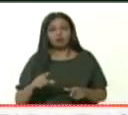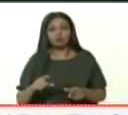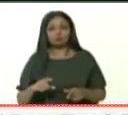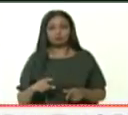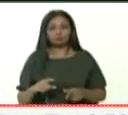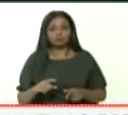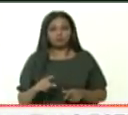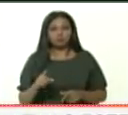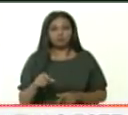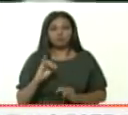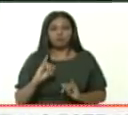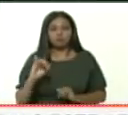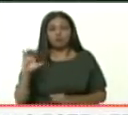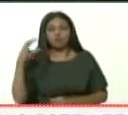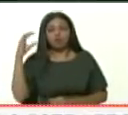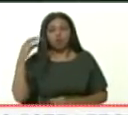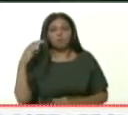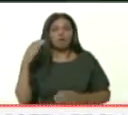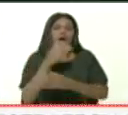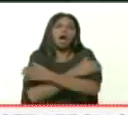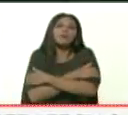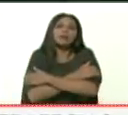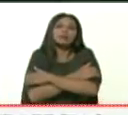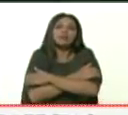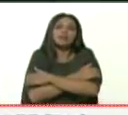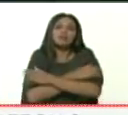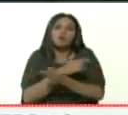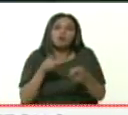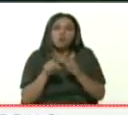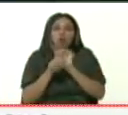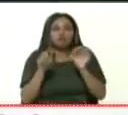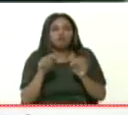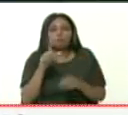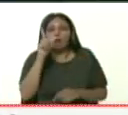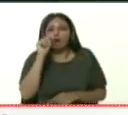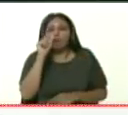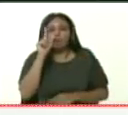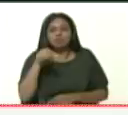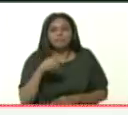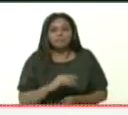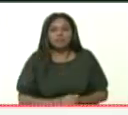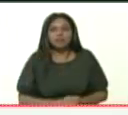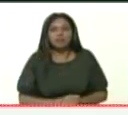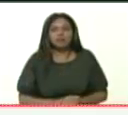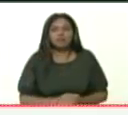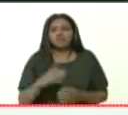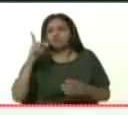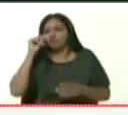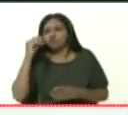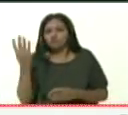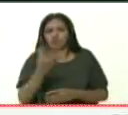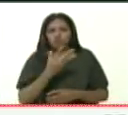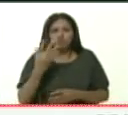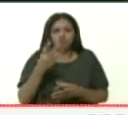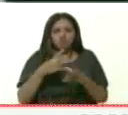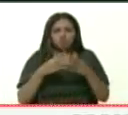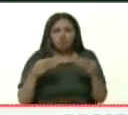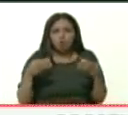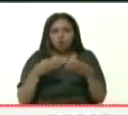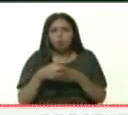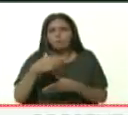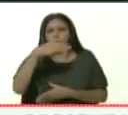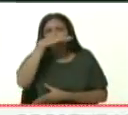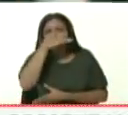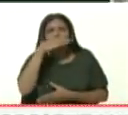allí, de Colombia, abrazándose con alias El Menor, con alias El Brother, con Vaquita, con